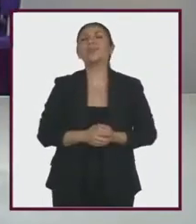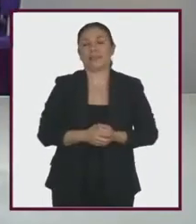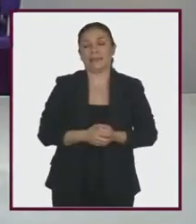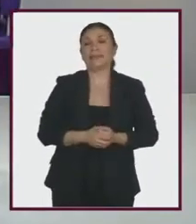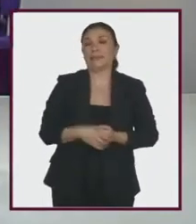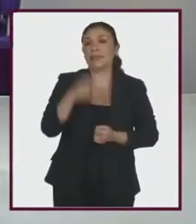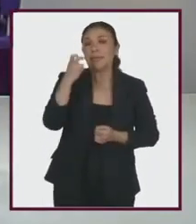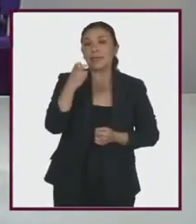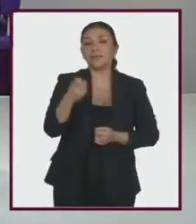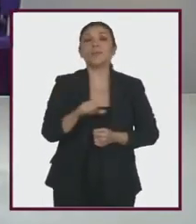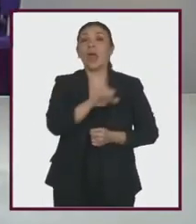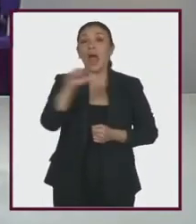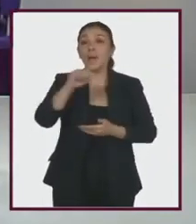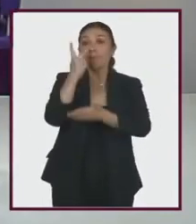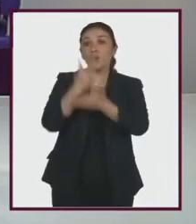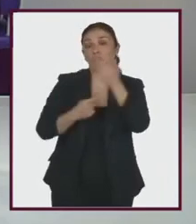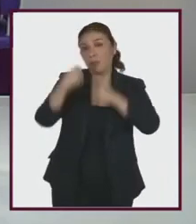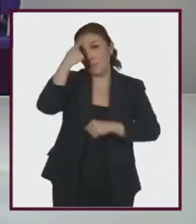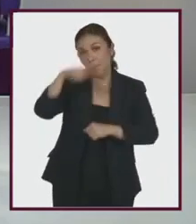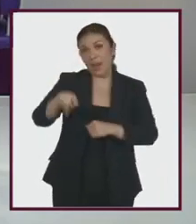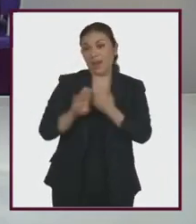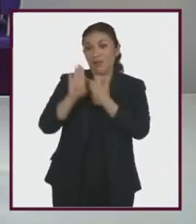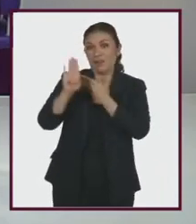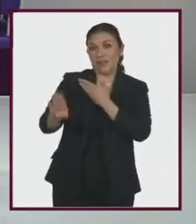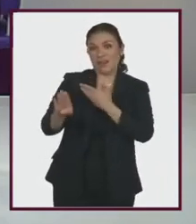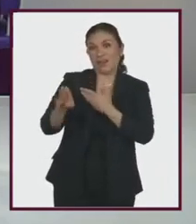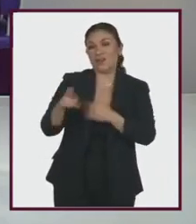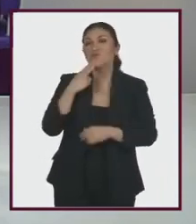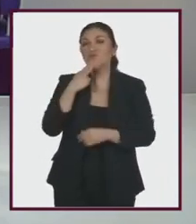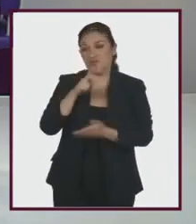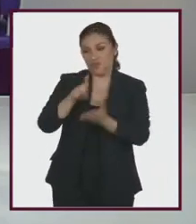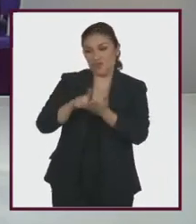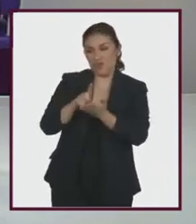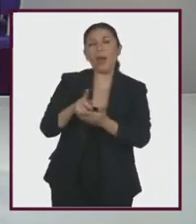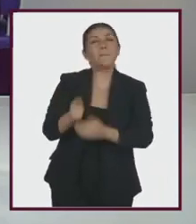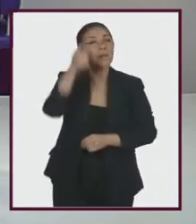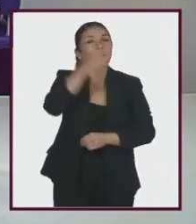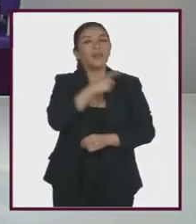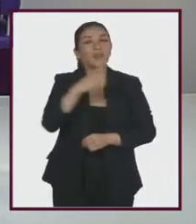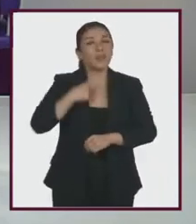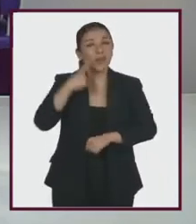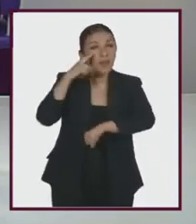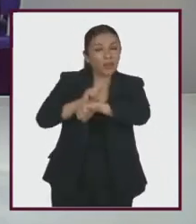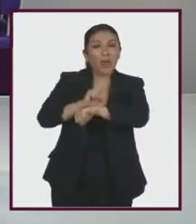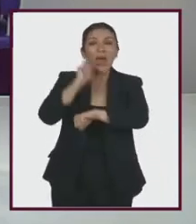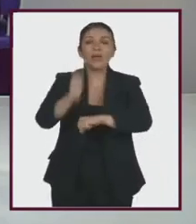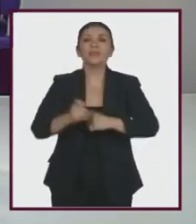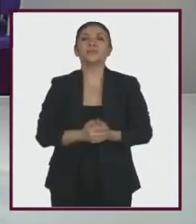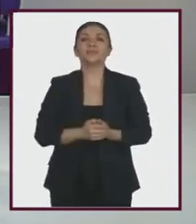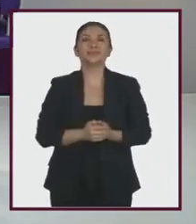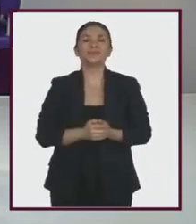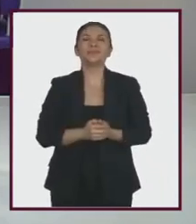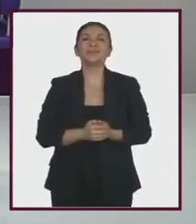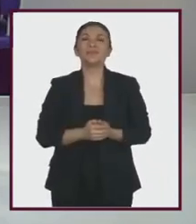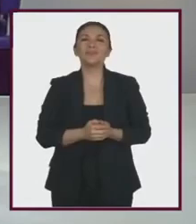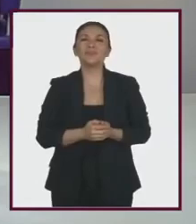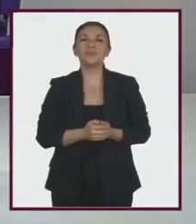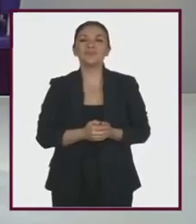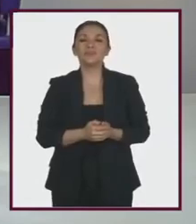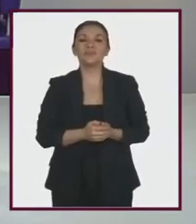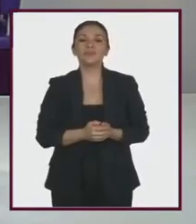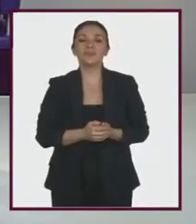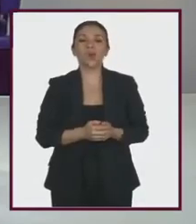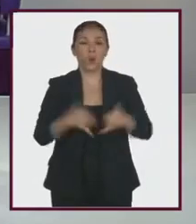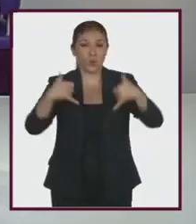que los programas para de prevenir el consumo, lo primero que tenemos que buscar es evitar el consumo